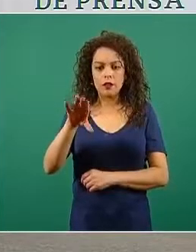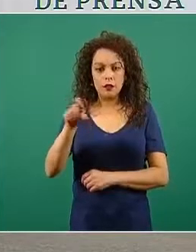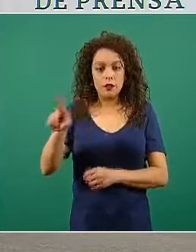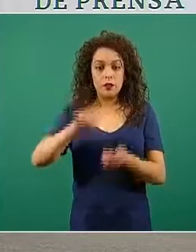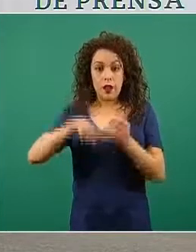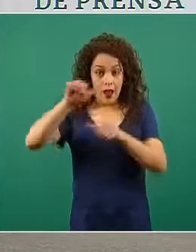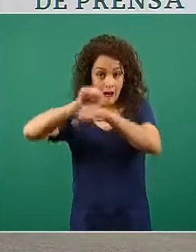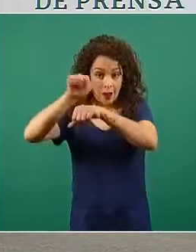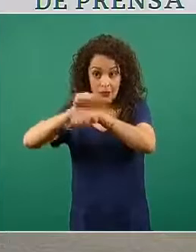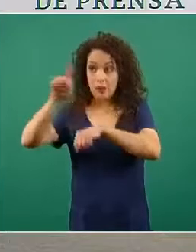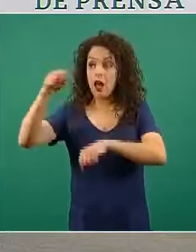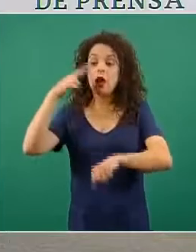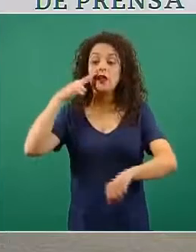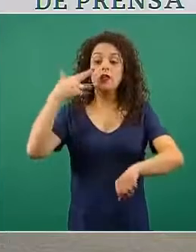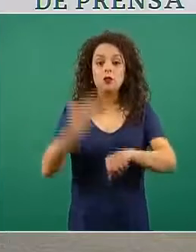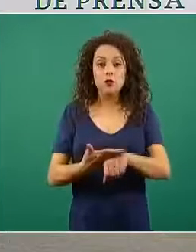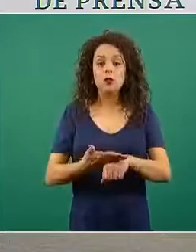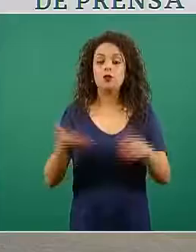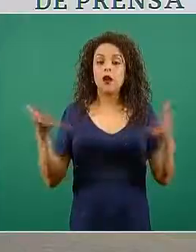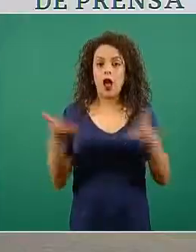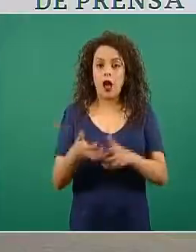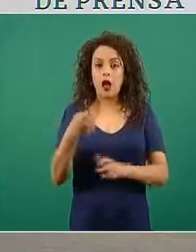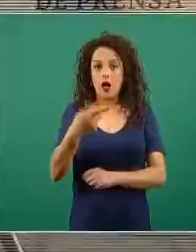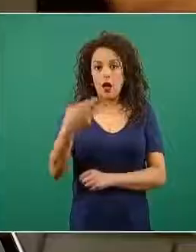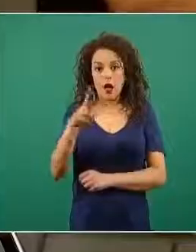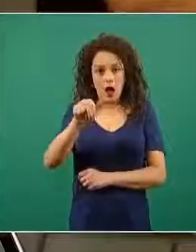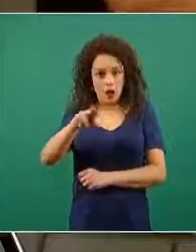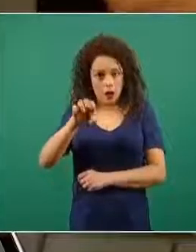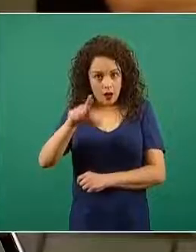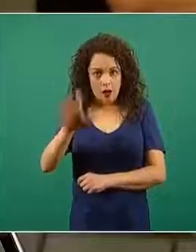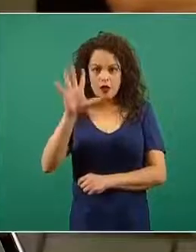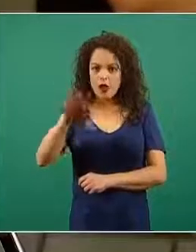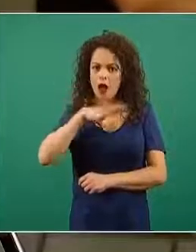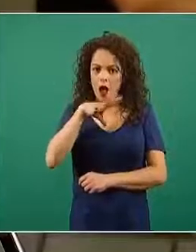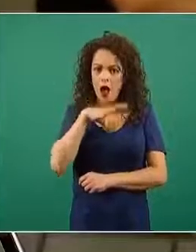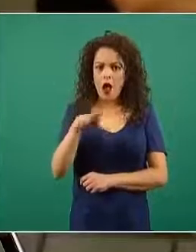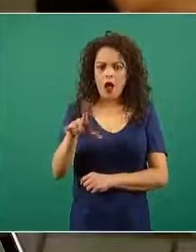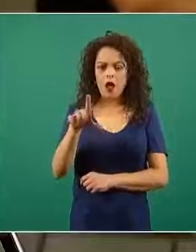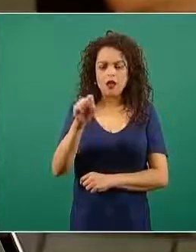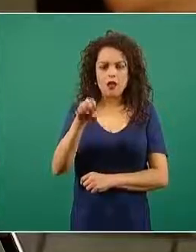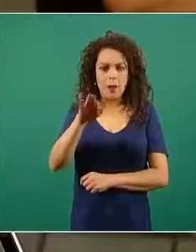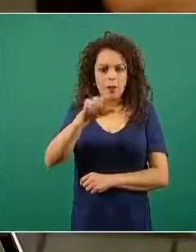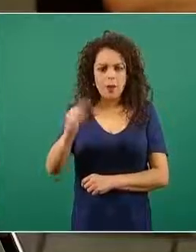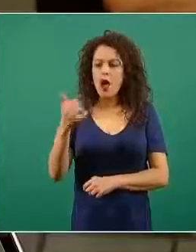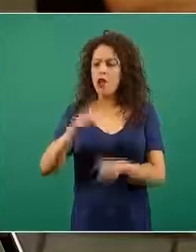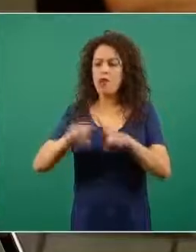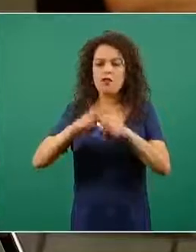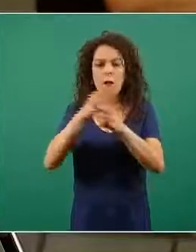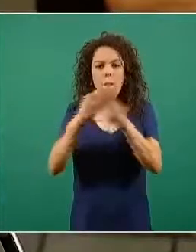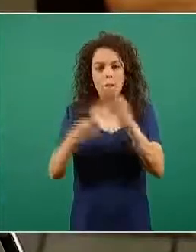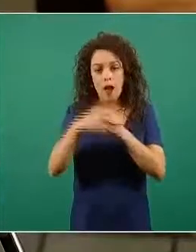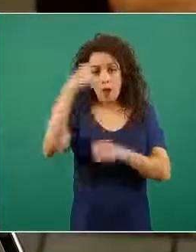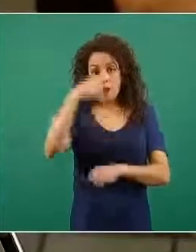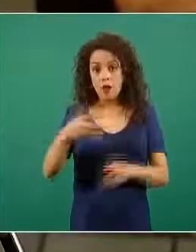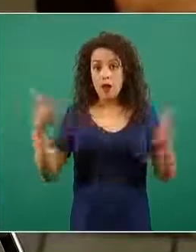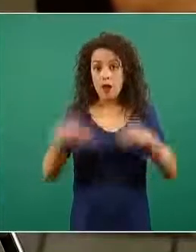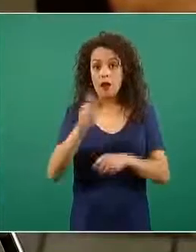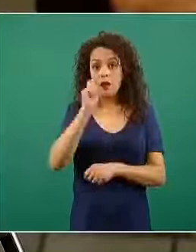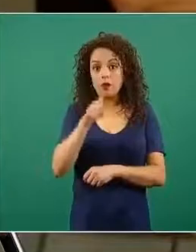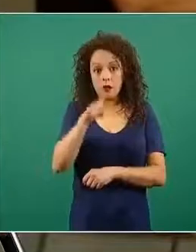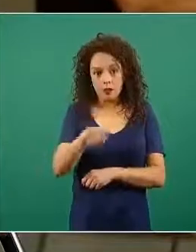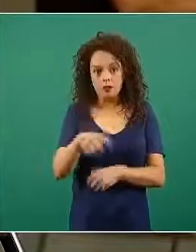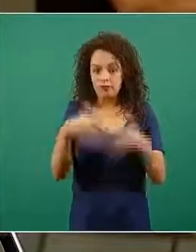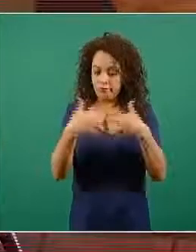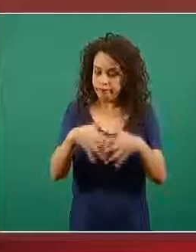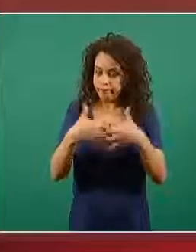es la responsable de producir el granel, tiene ya el lote semilla y tiene los insumos para fabricar ese